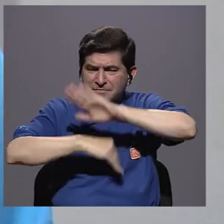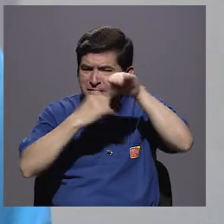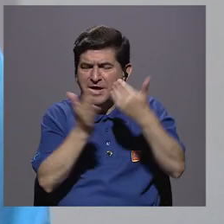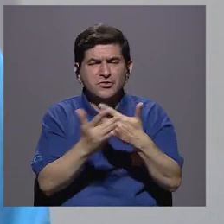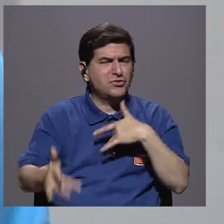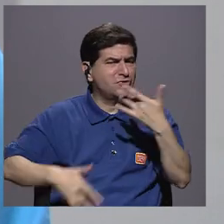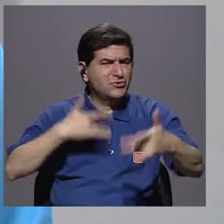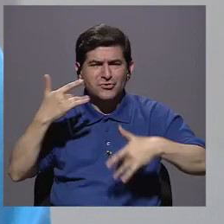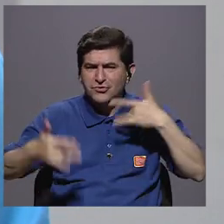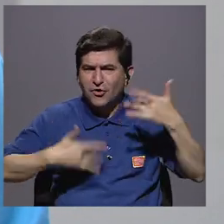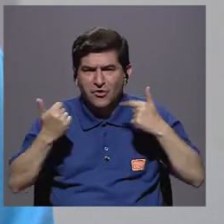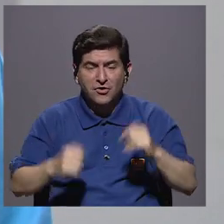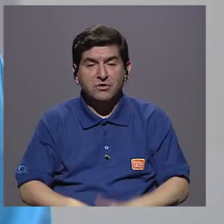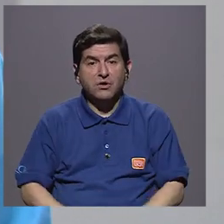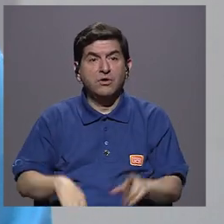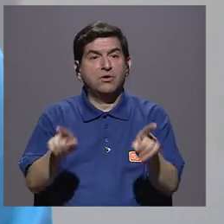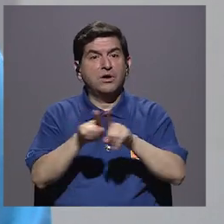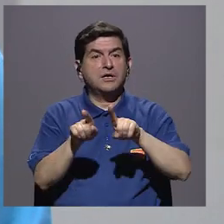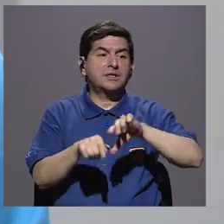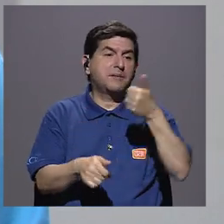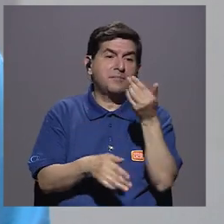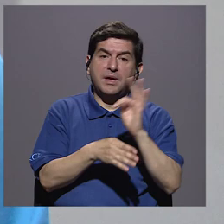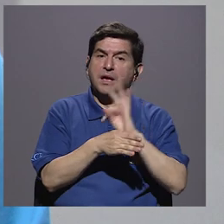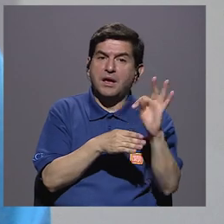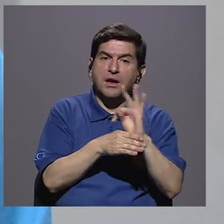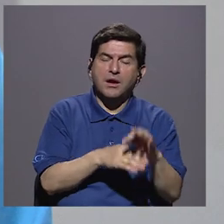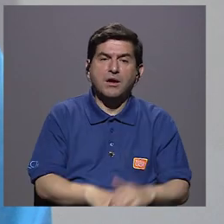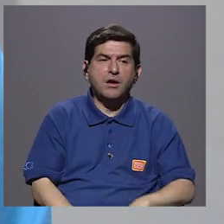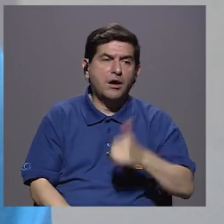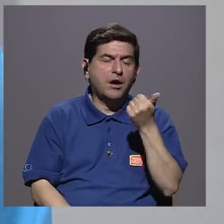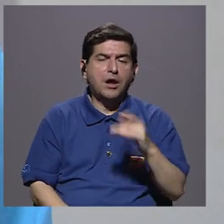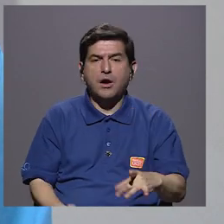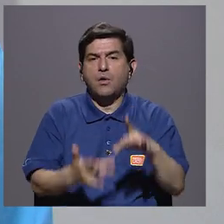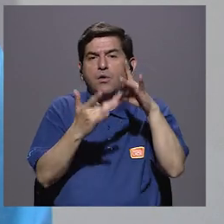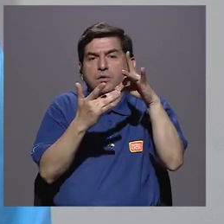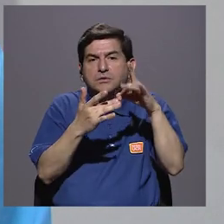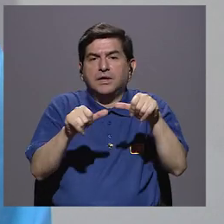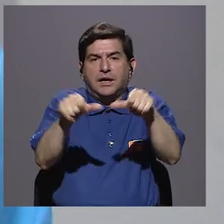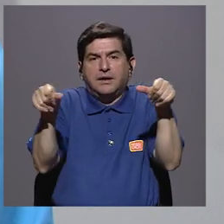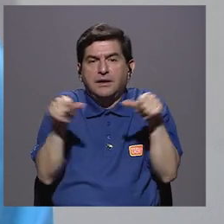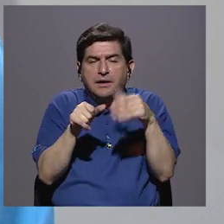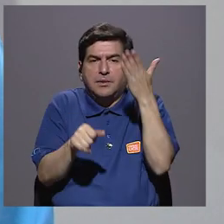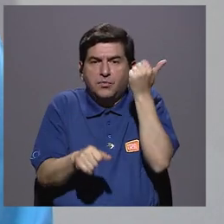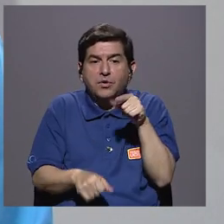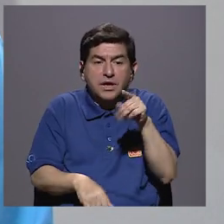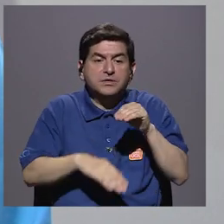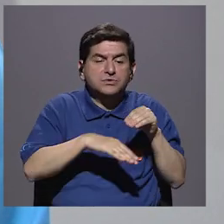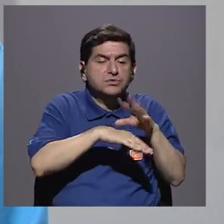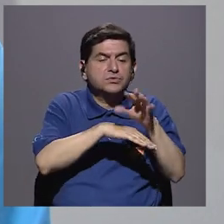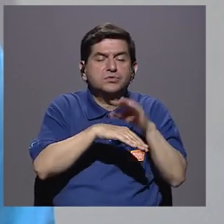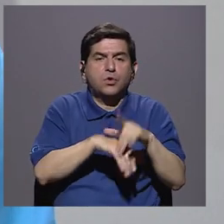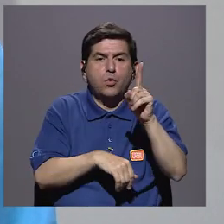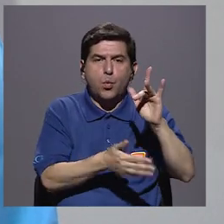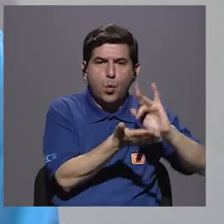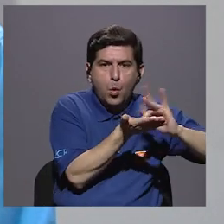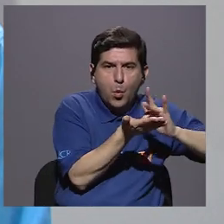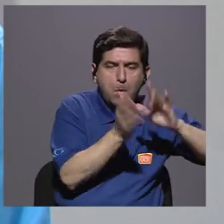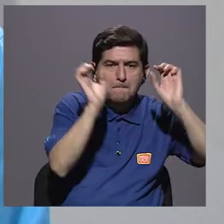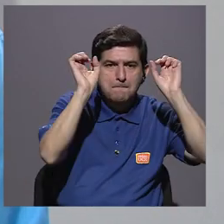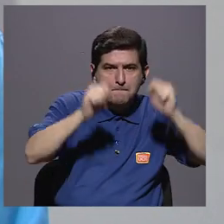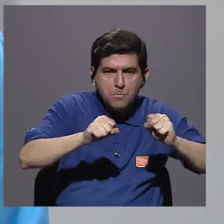decir todo lo que siente. Bueno, y también si tiene otros tratamientos en otra especialidad. ¿Por qué? Porque esto puede incidir, un